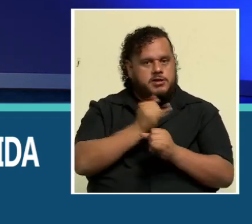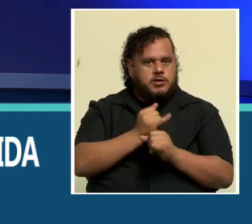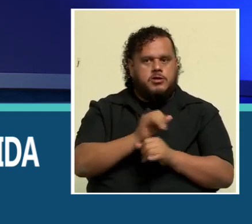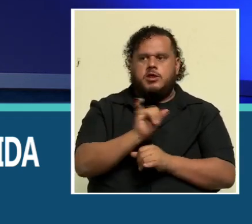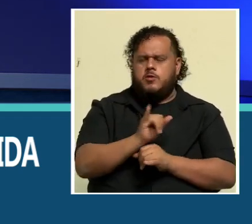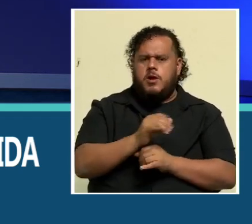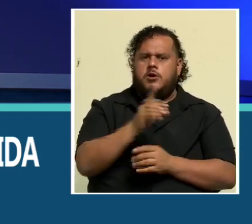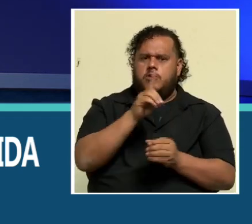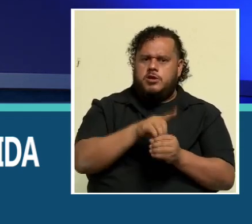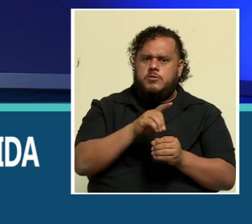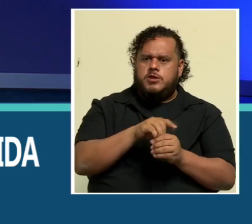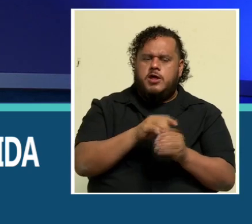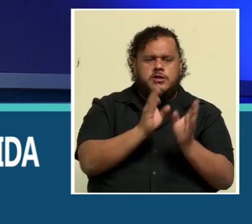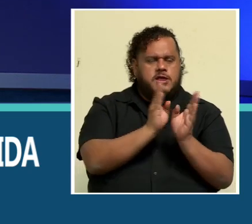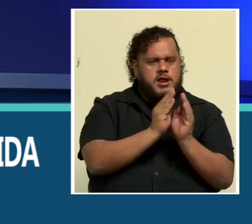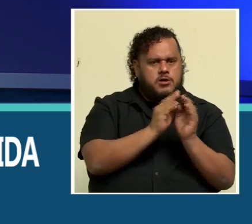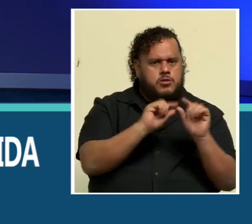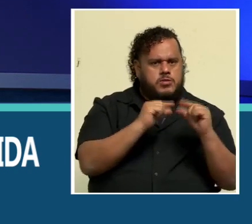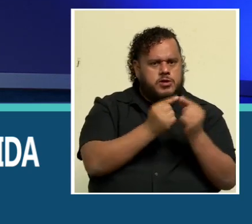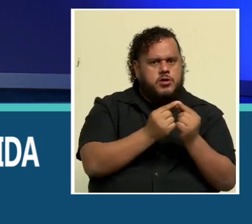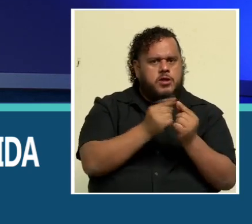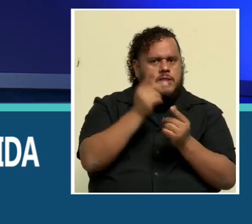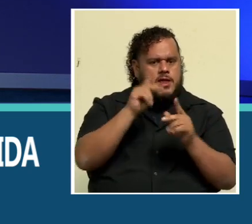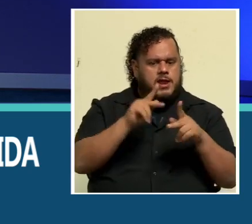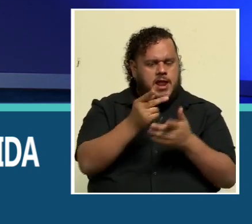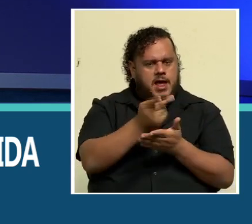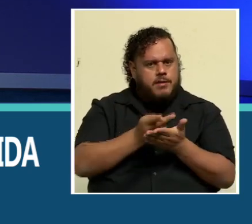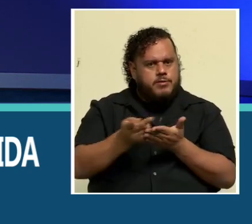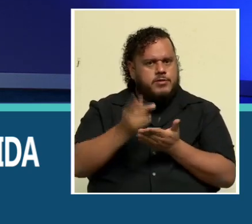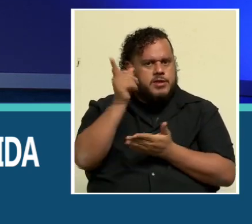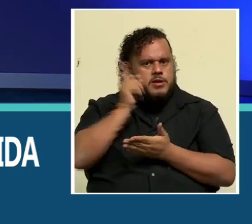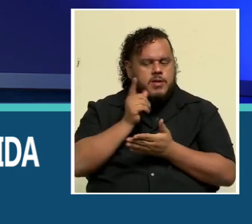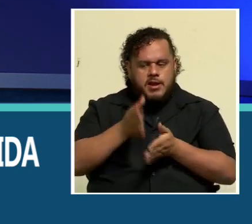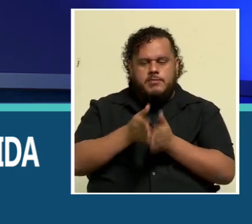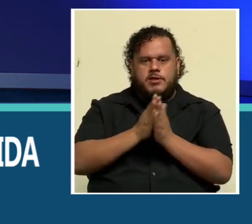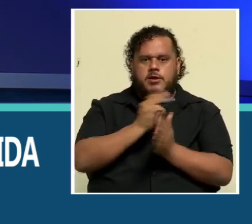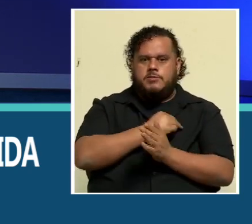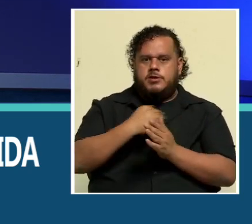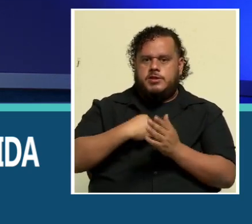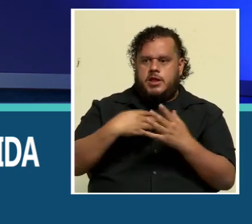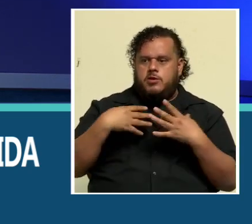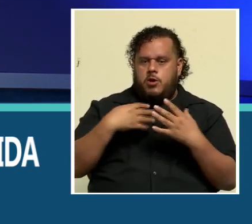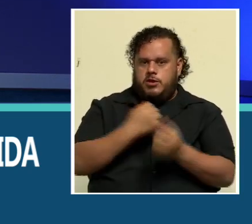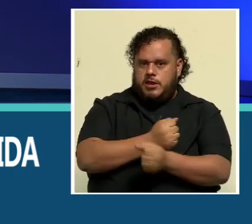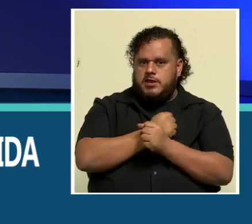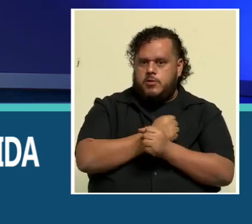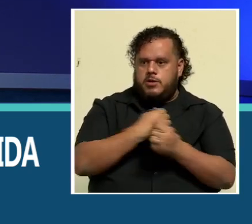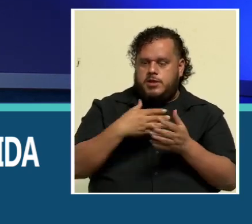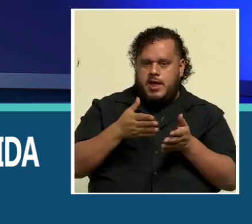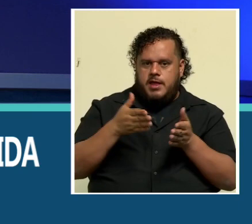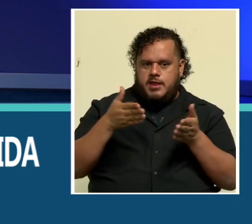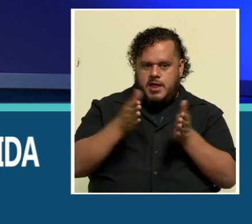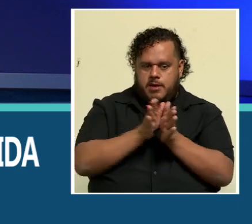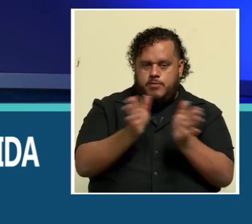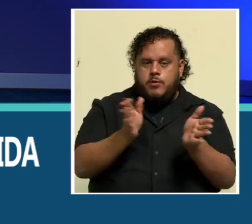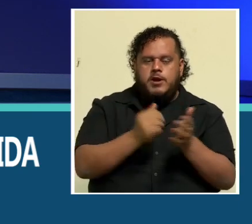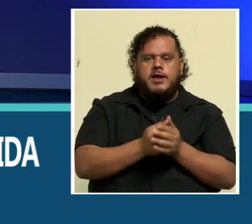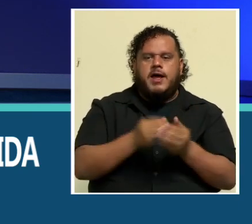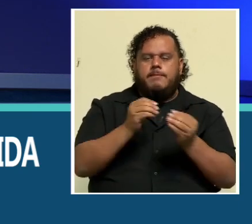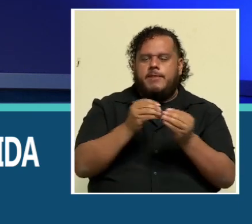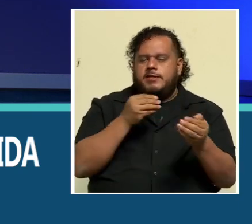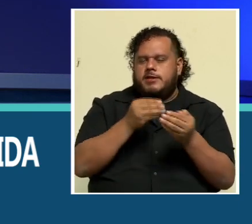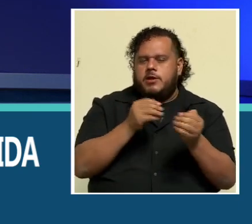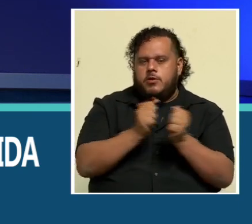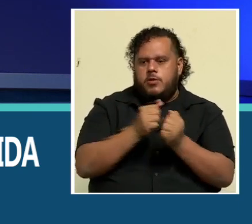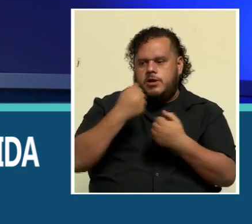Además, los diputados de la Comisión de la Provincia de Limón solicitaron al Ministerio de Seguridad Pública mayor acercamiento con las municipalidades para atender